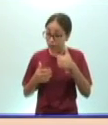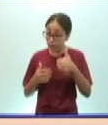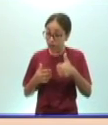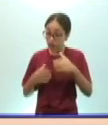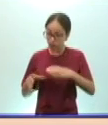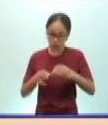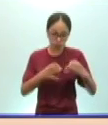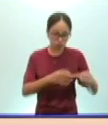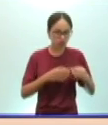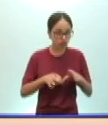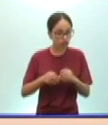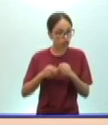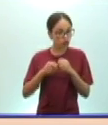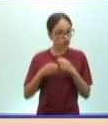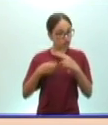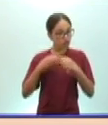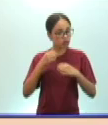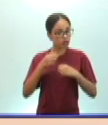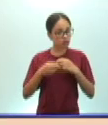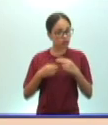utilizaron.